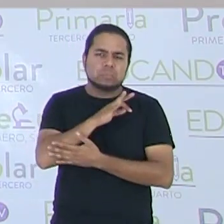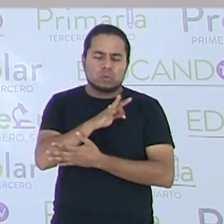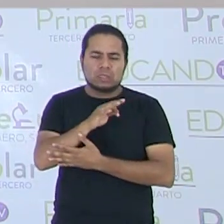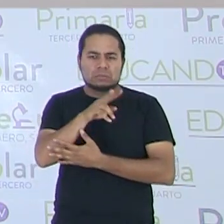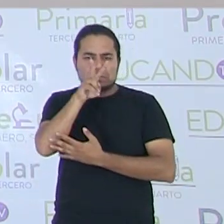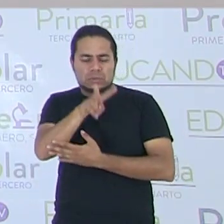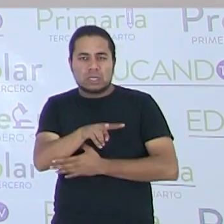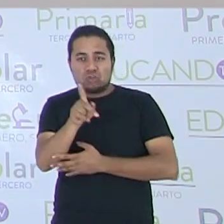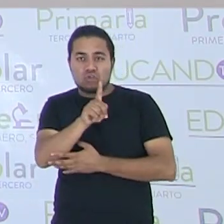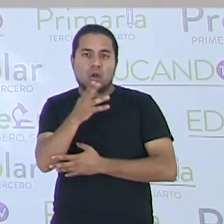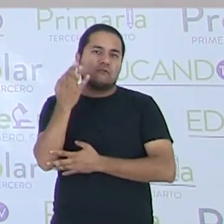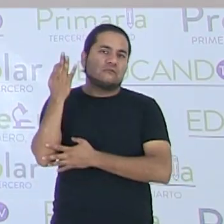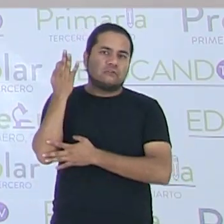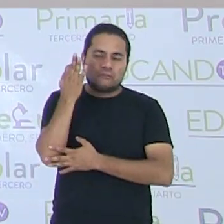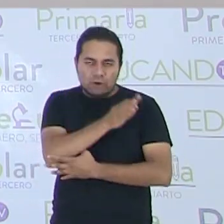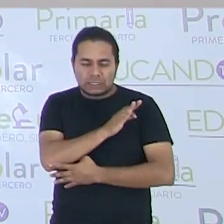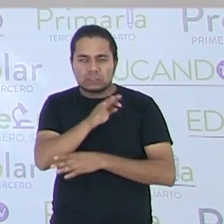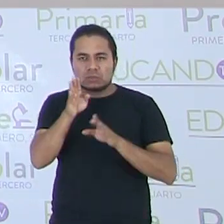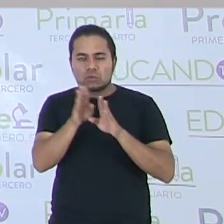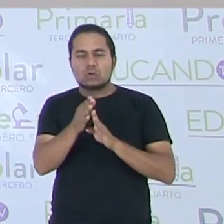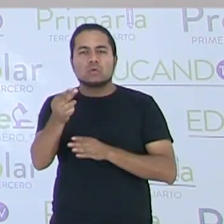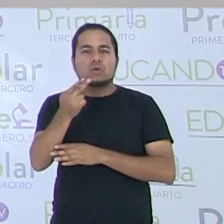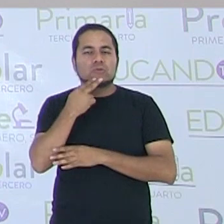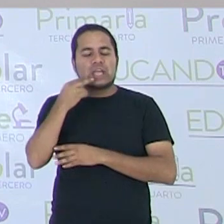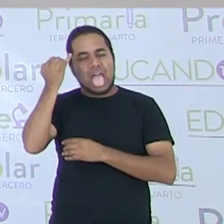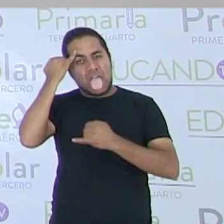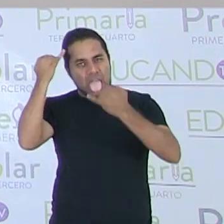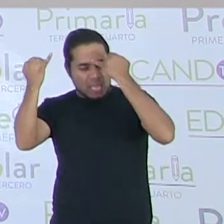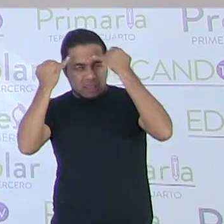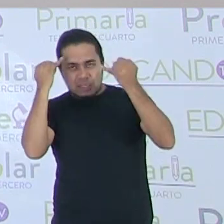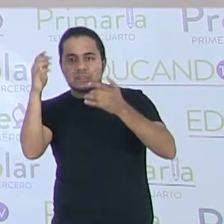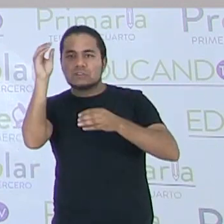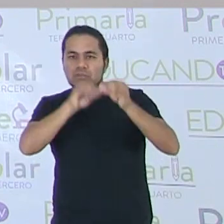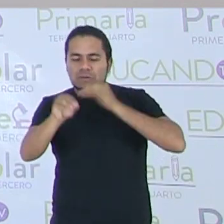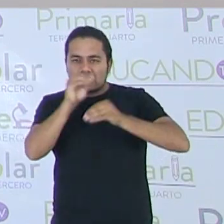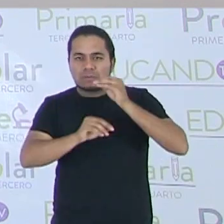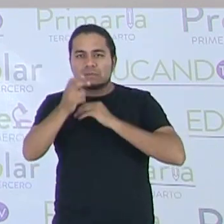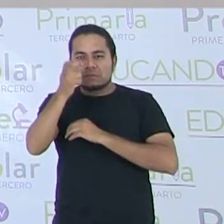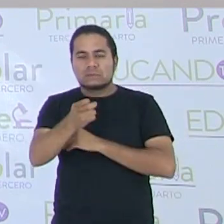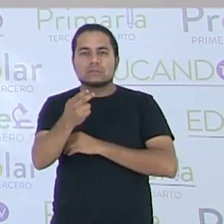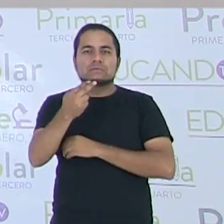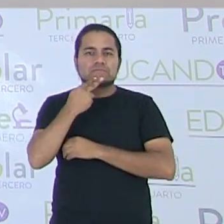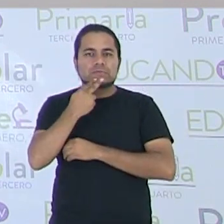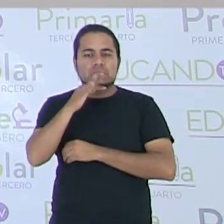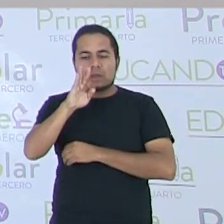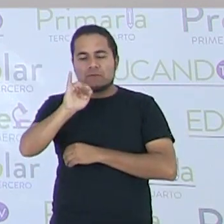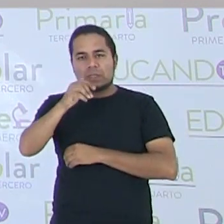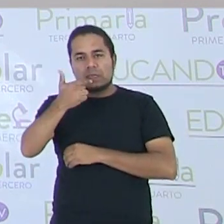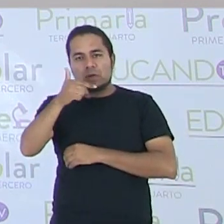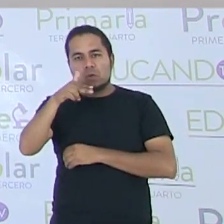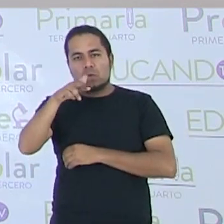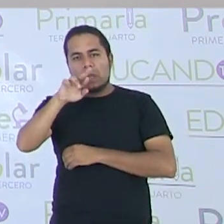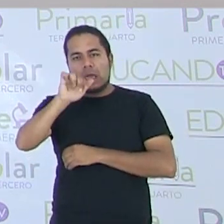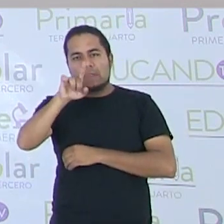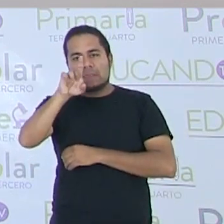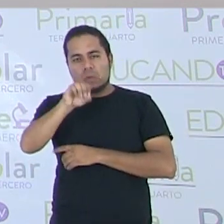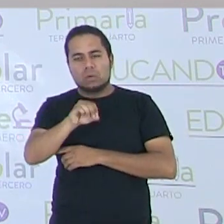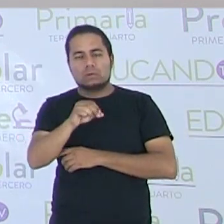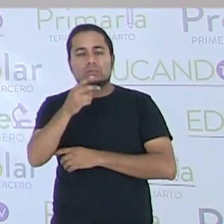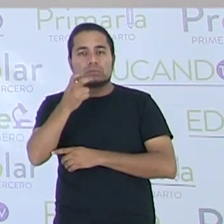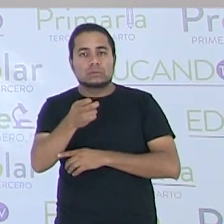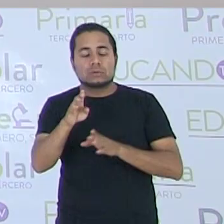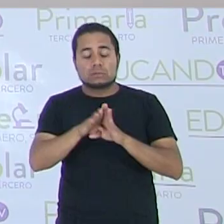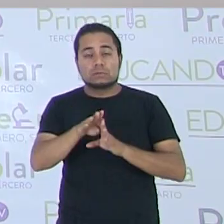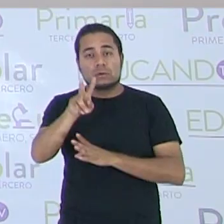real, que está utilizando creatividad, imaginación, ese es el sentido figurado. Y lo que